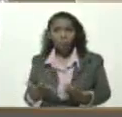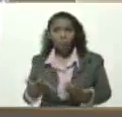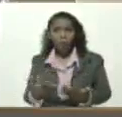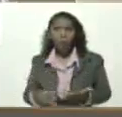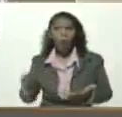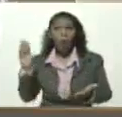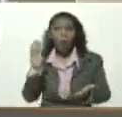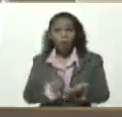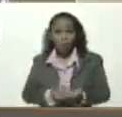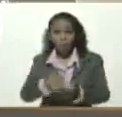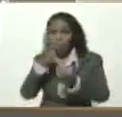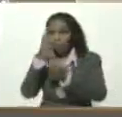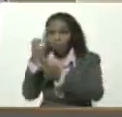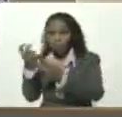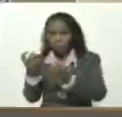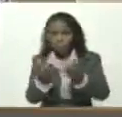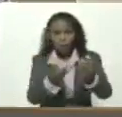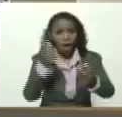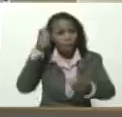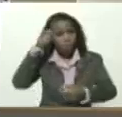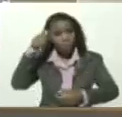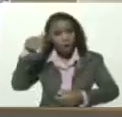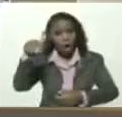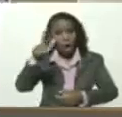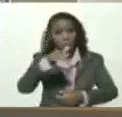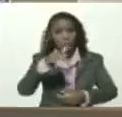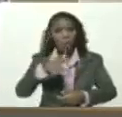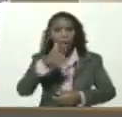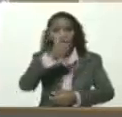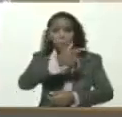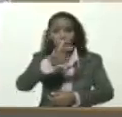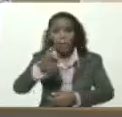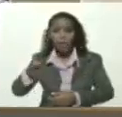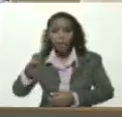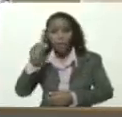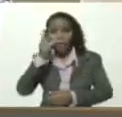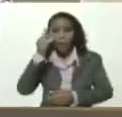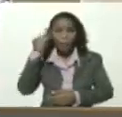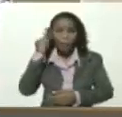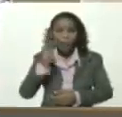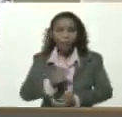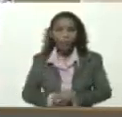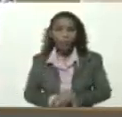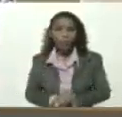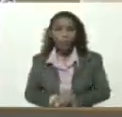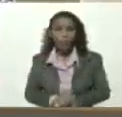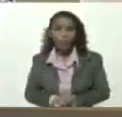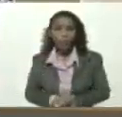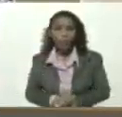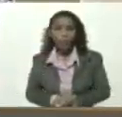volver a invitar a la población, a los ciudadanos y a las ciudadanas